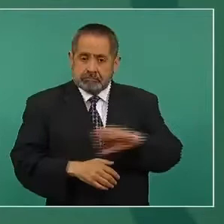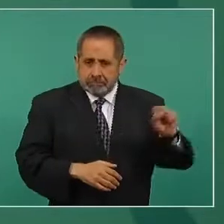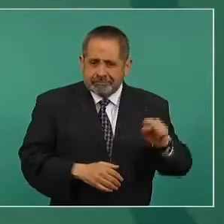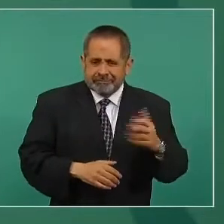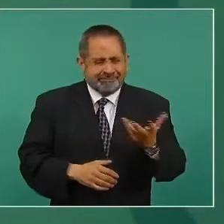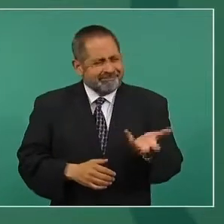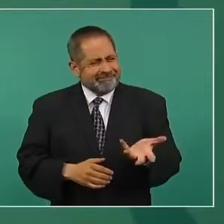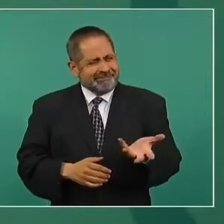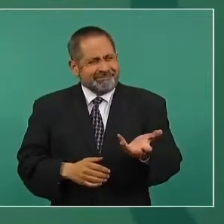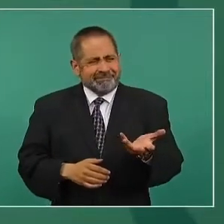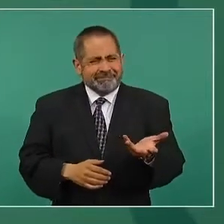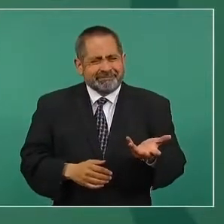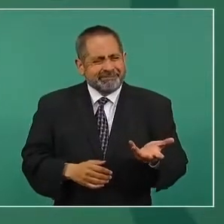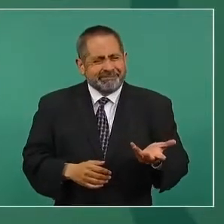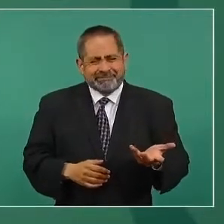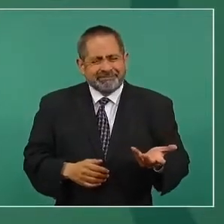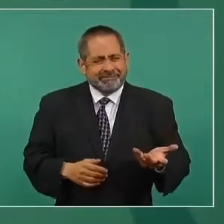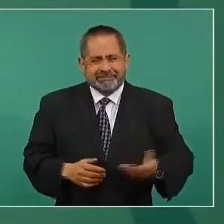Entonces,